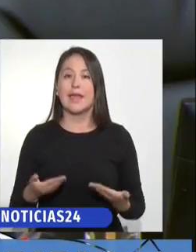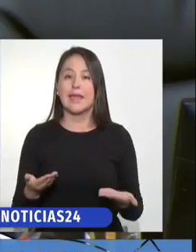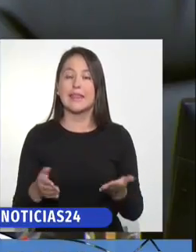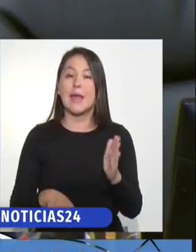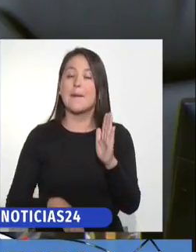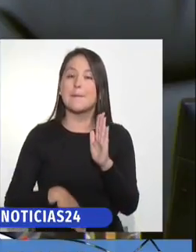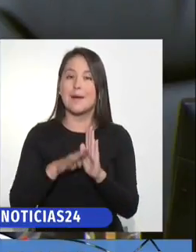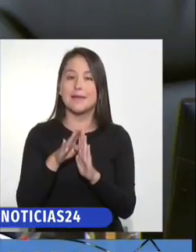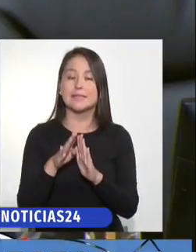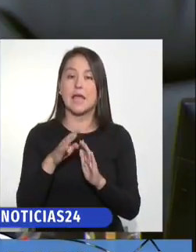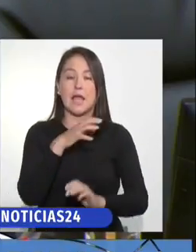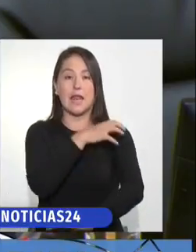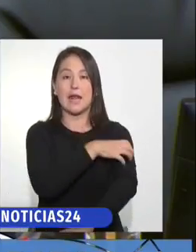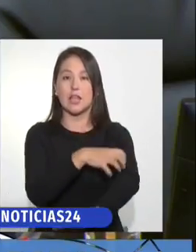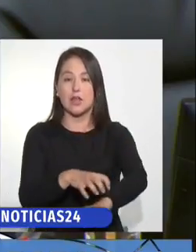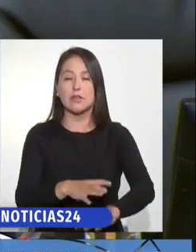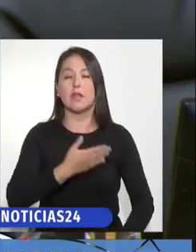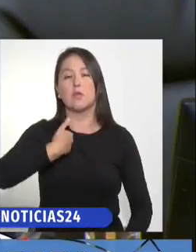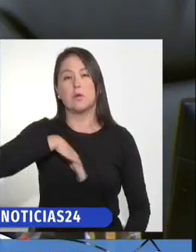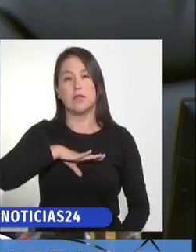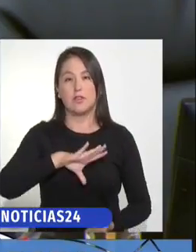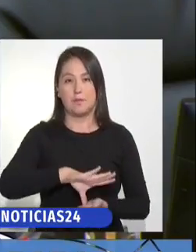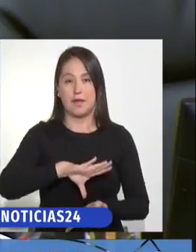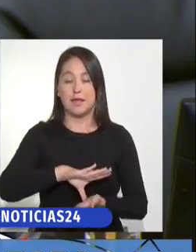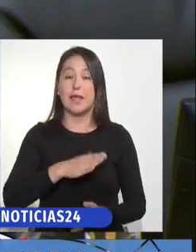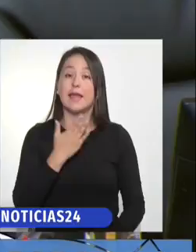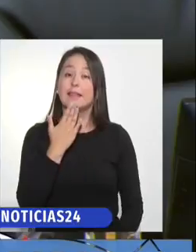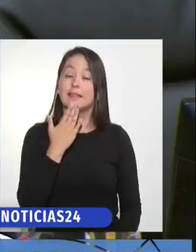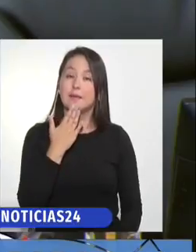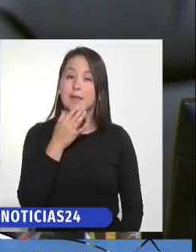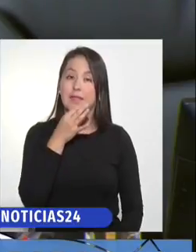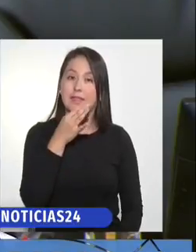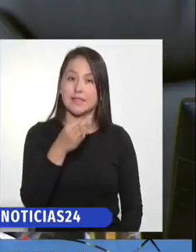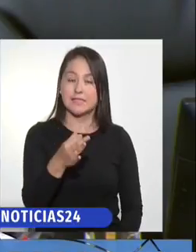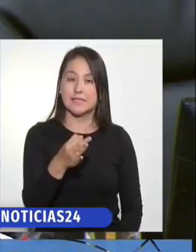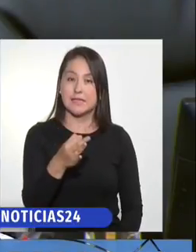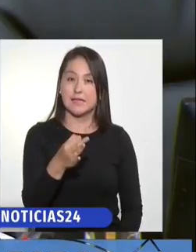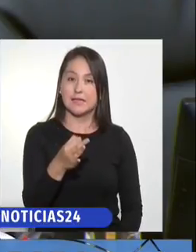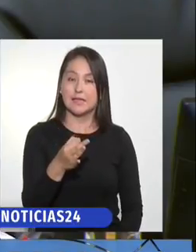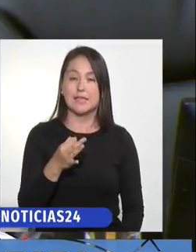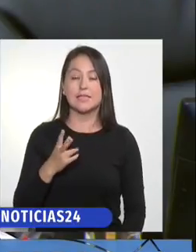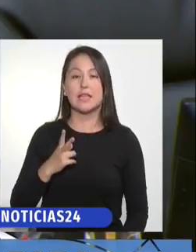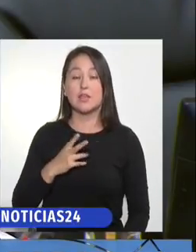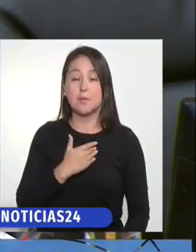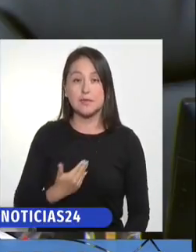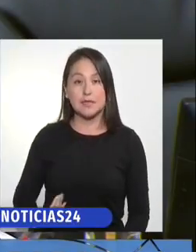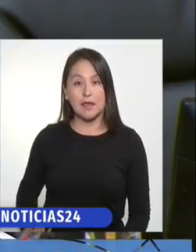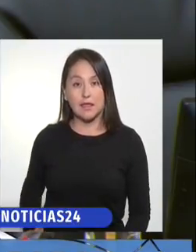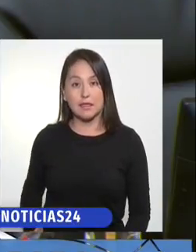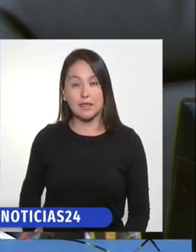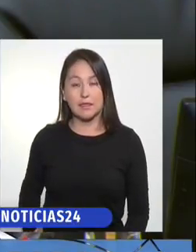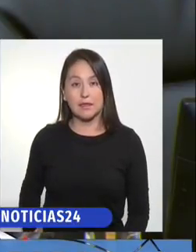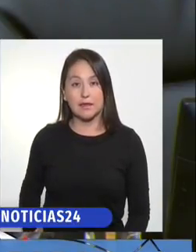nuestro país. También decir, señor presidente, que